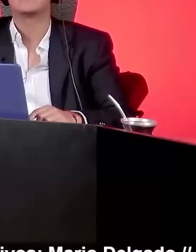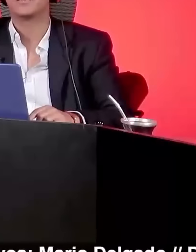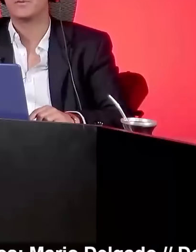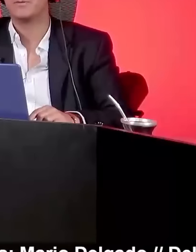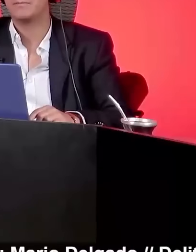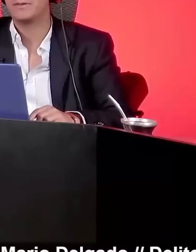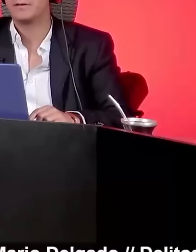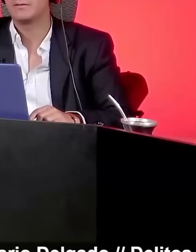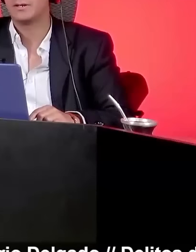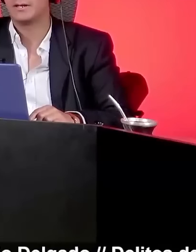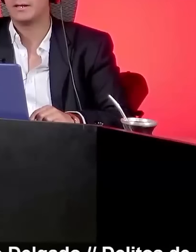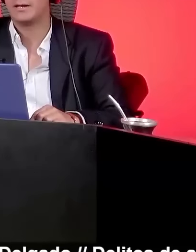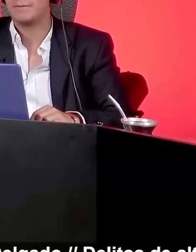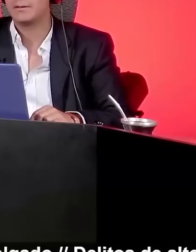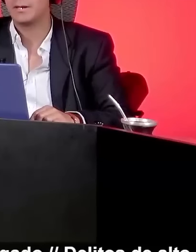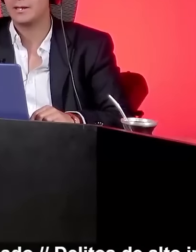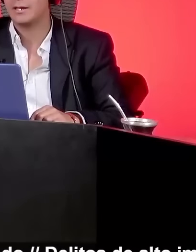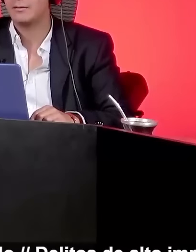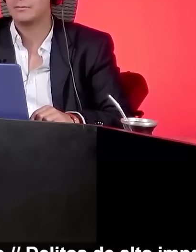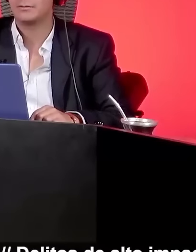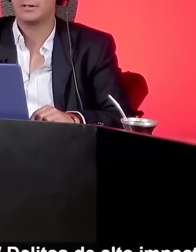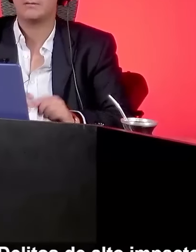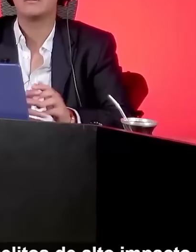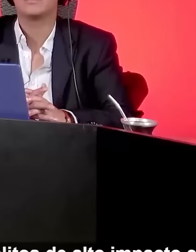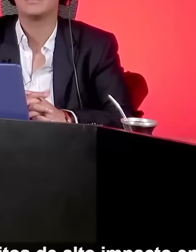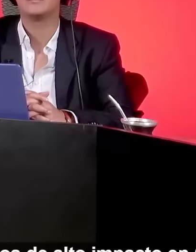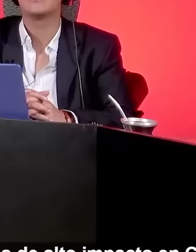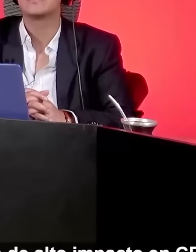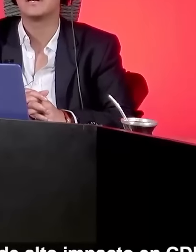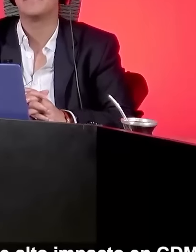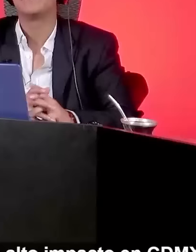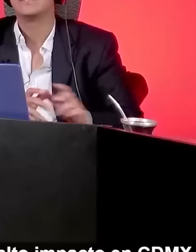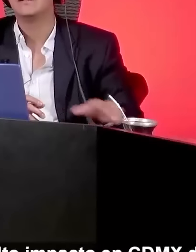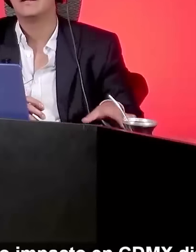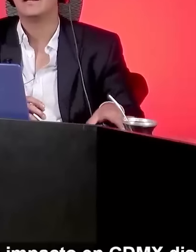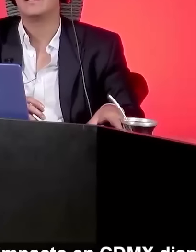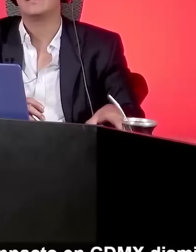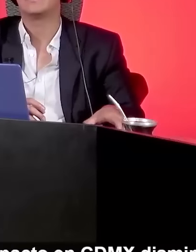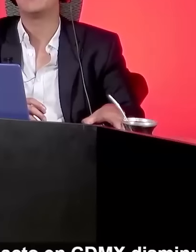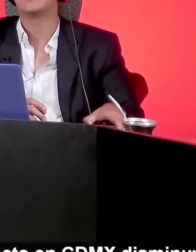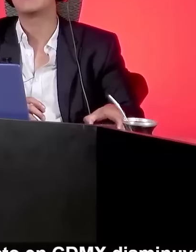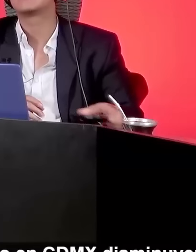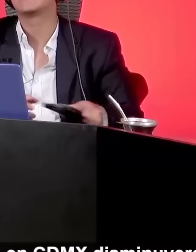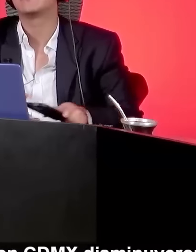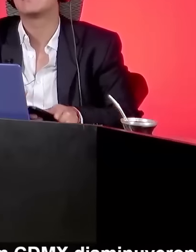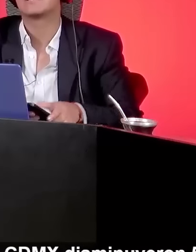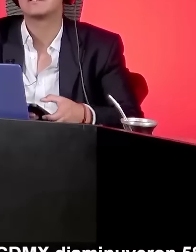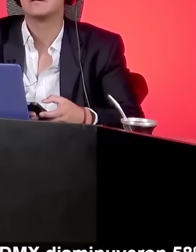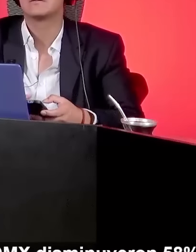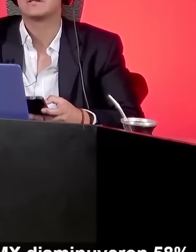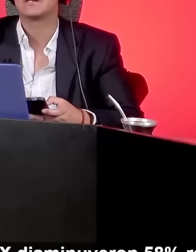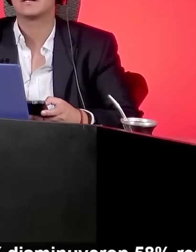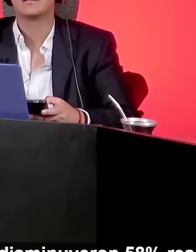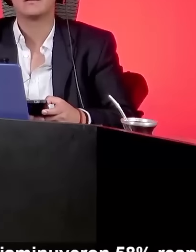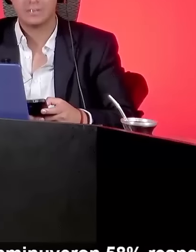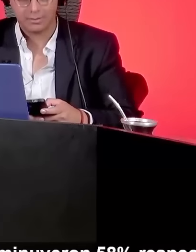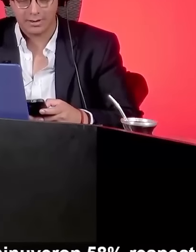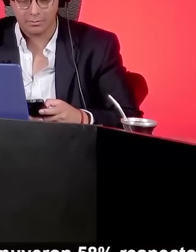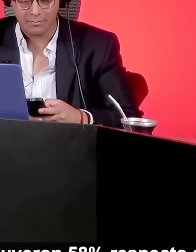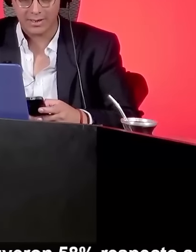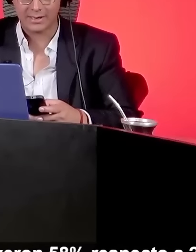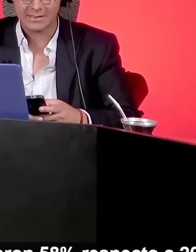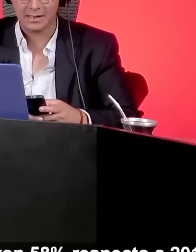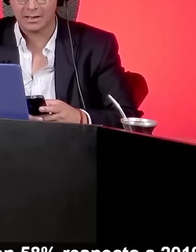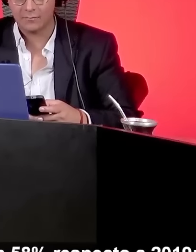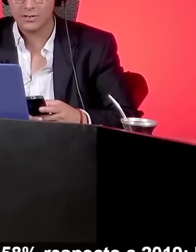Pues hay este primer video de lavado de dinero, de lo que anuncia también con respecto a los casinos el secretario de